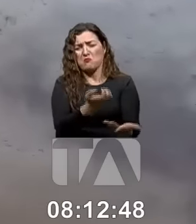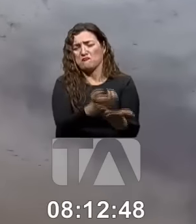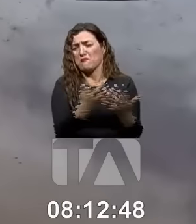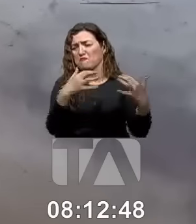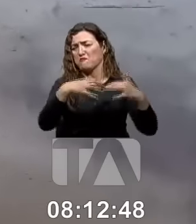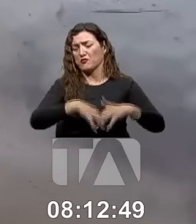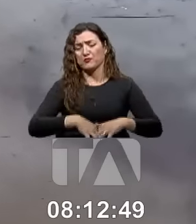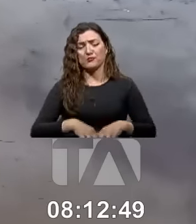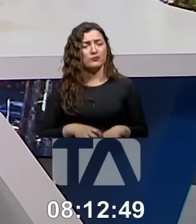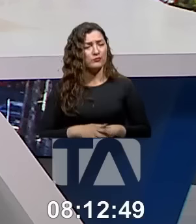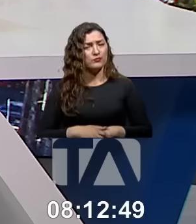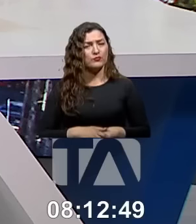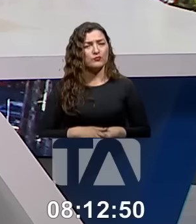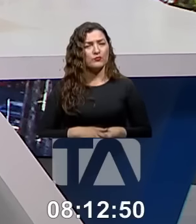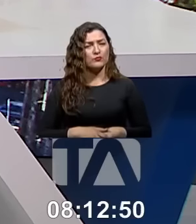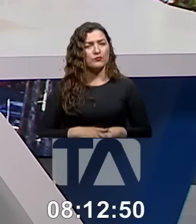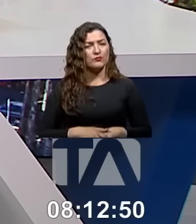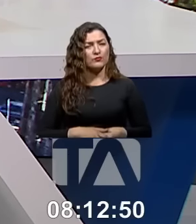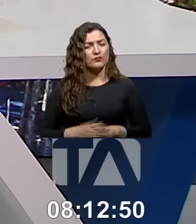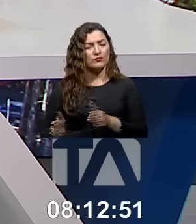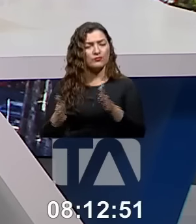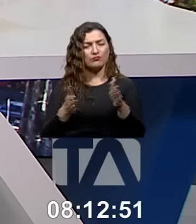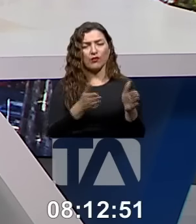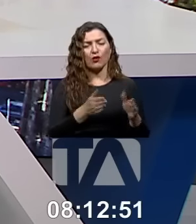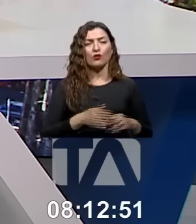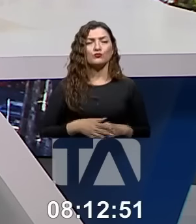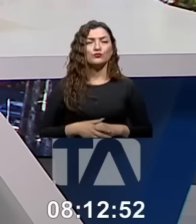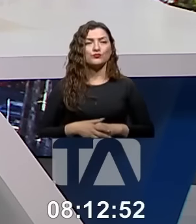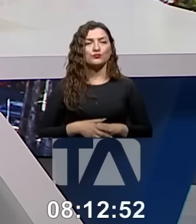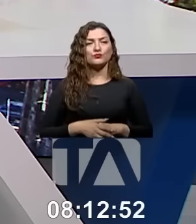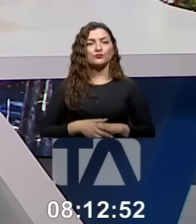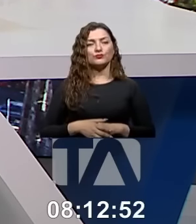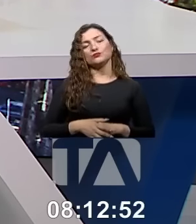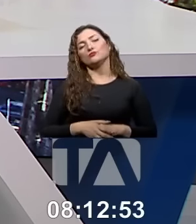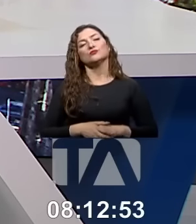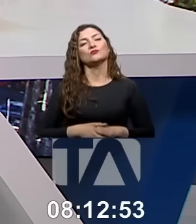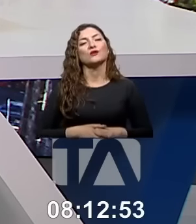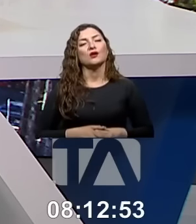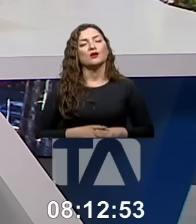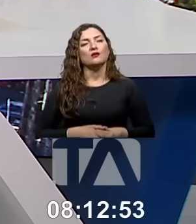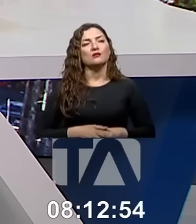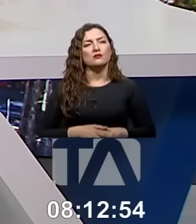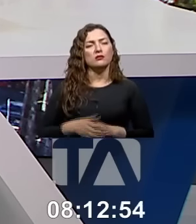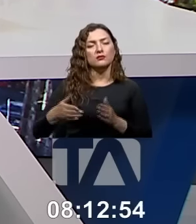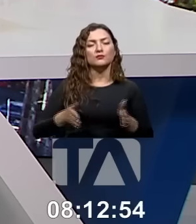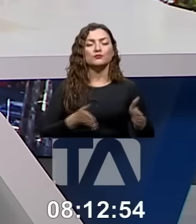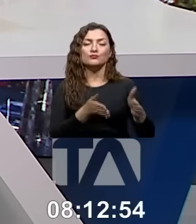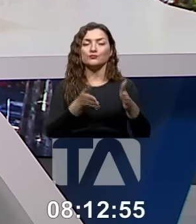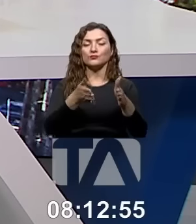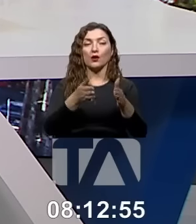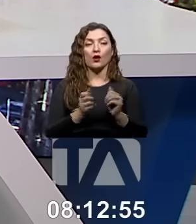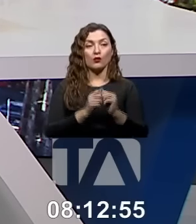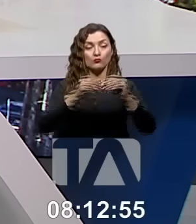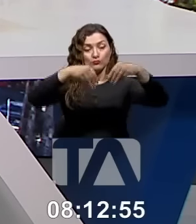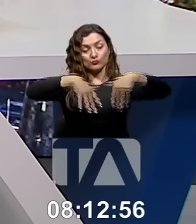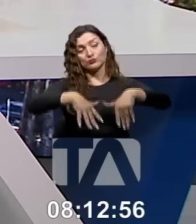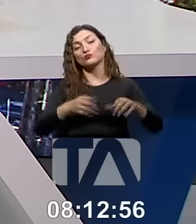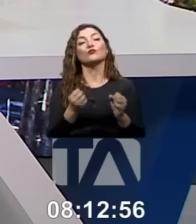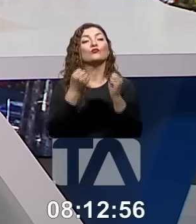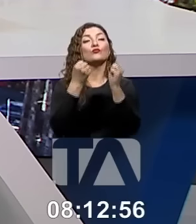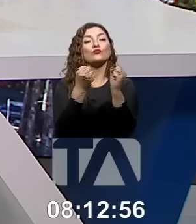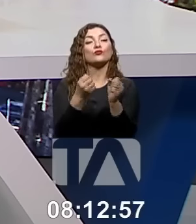en este sector. Y bien, lo que ya decía un poco Brigitte hablándonos sobre el estado de las vías, y es que tras el fuerte temporal, por